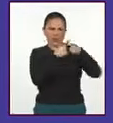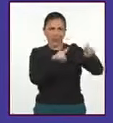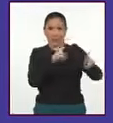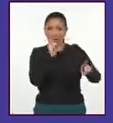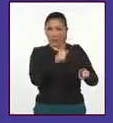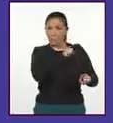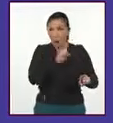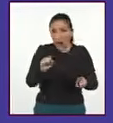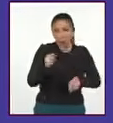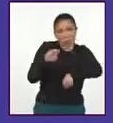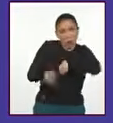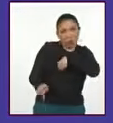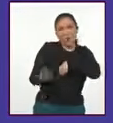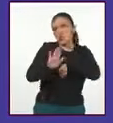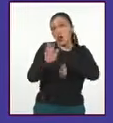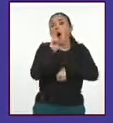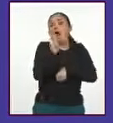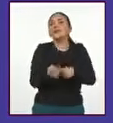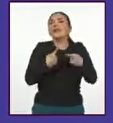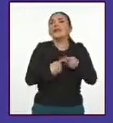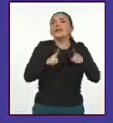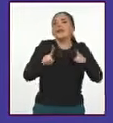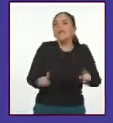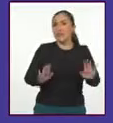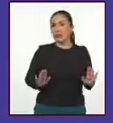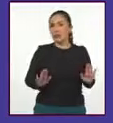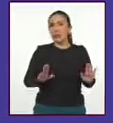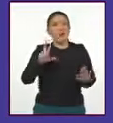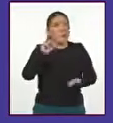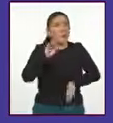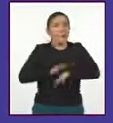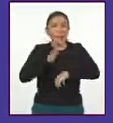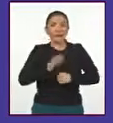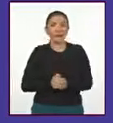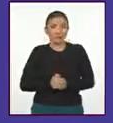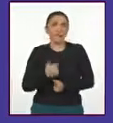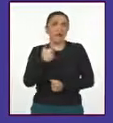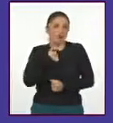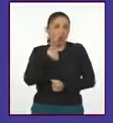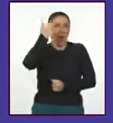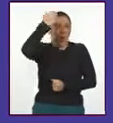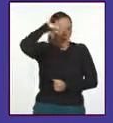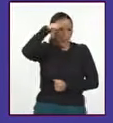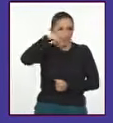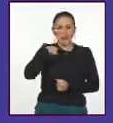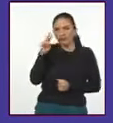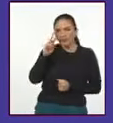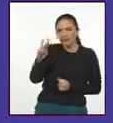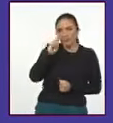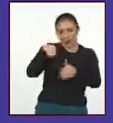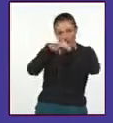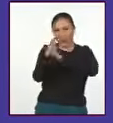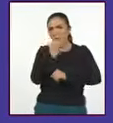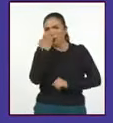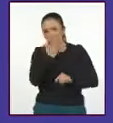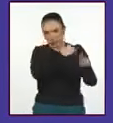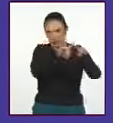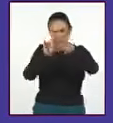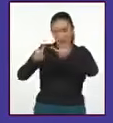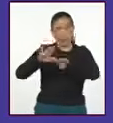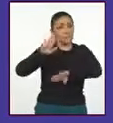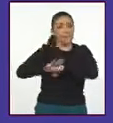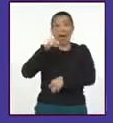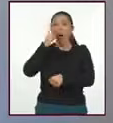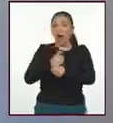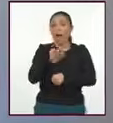y puede que no lo sea tanto. A través de mi experiencia que he tenido apoyando en escuelas, primordialmente